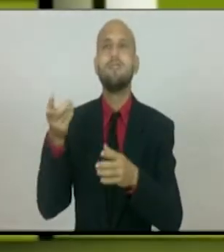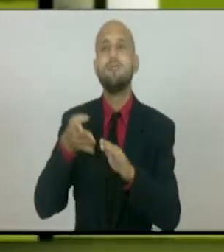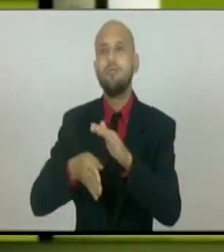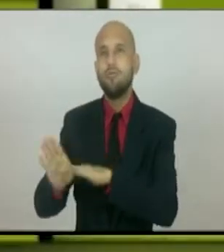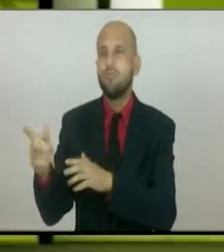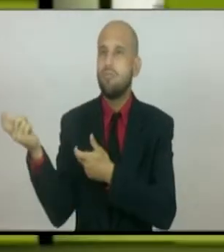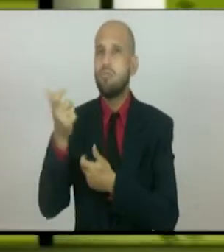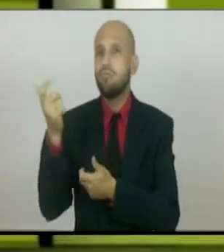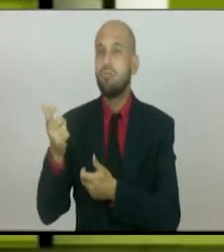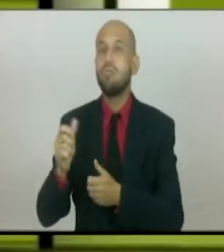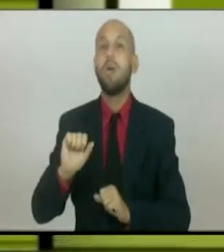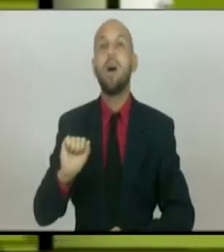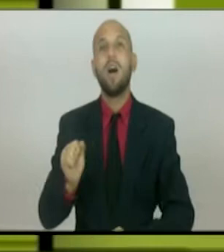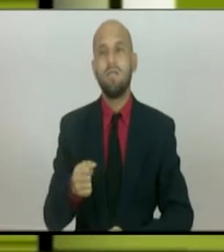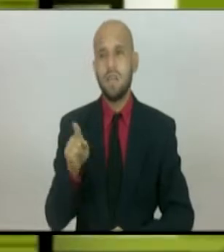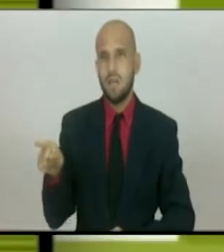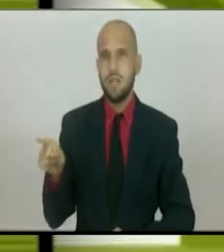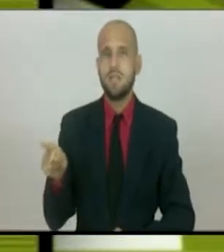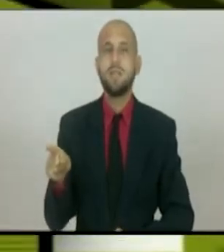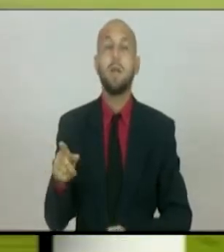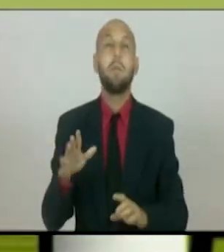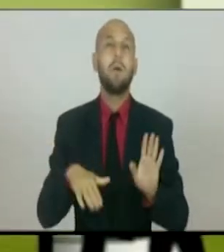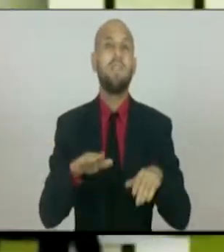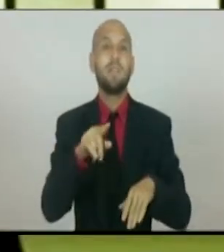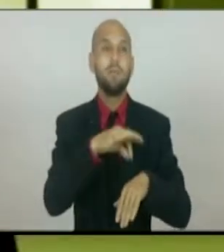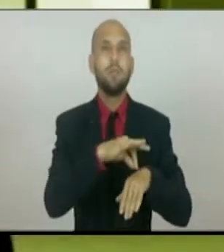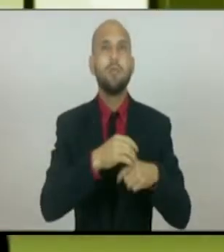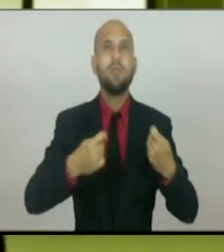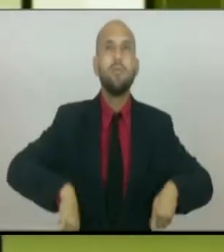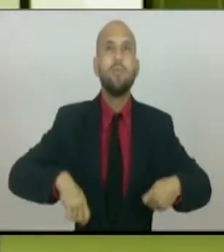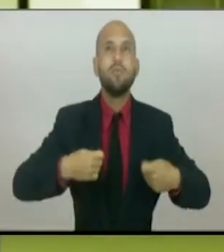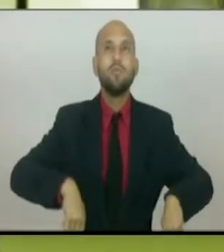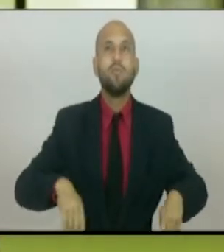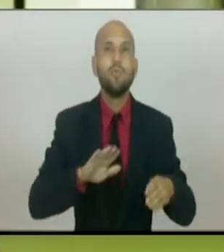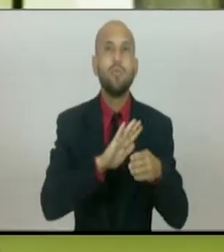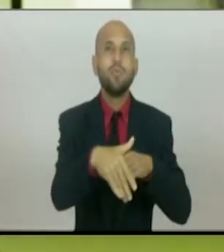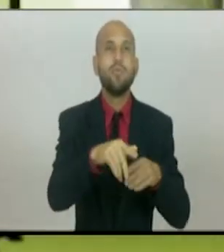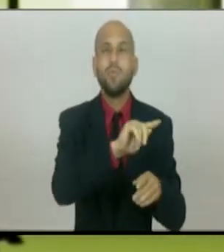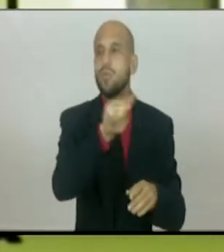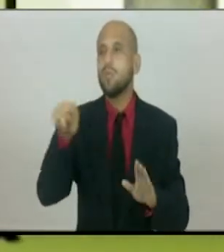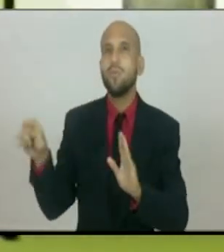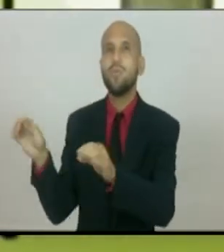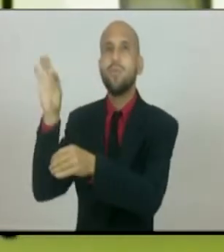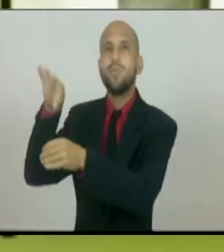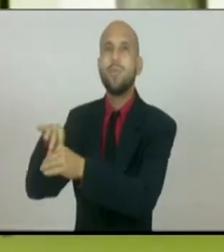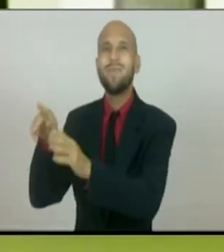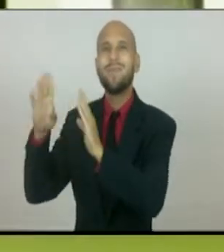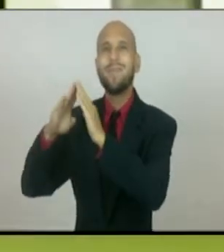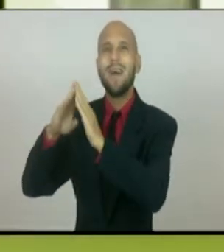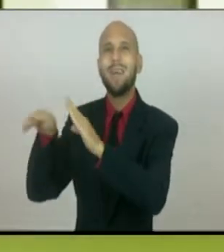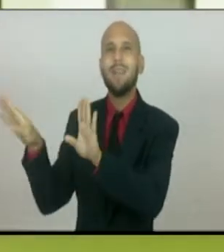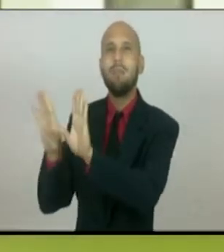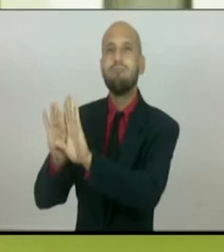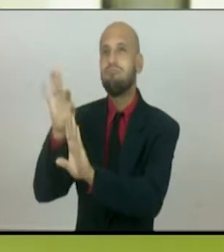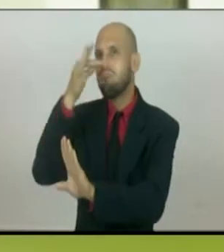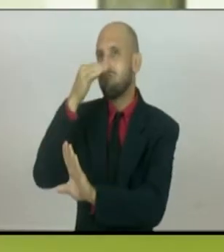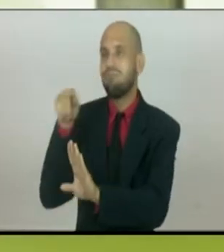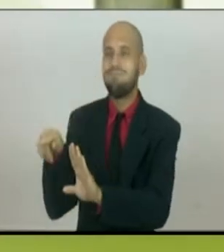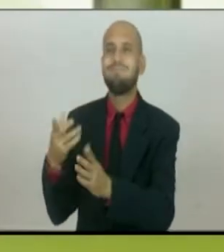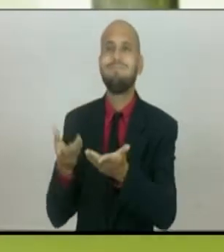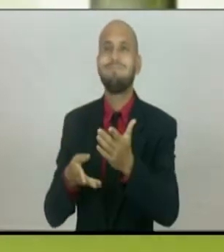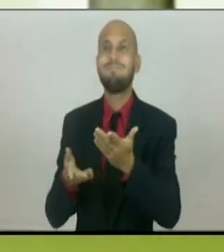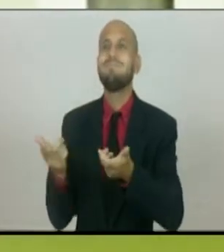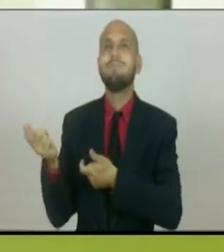el tratamiento, bueno, pues ahí se refugia el mosquito ese que va escapando, porque el mosquito no piensa, pero sí percibe el